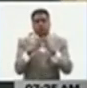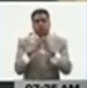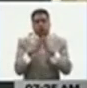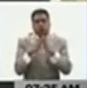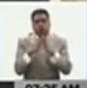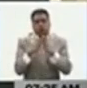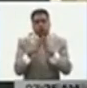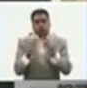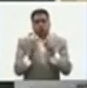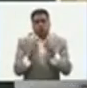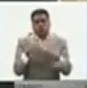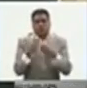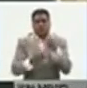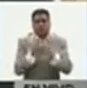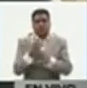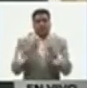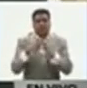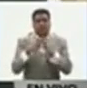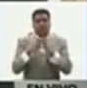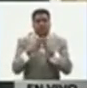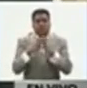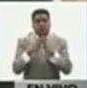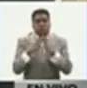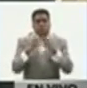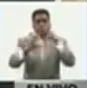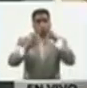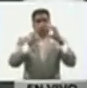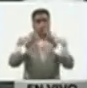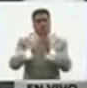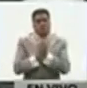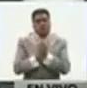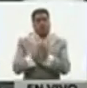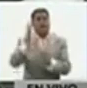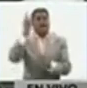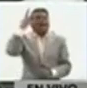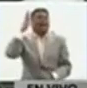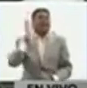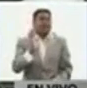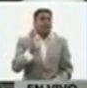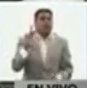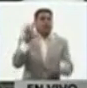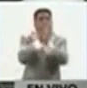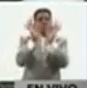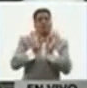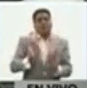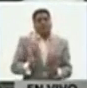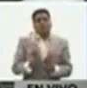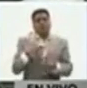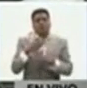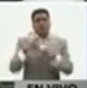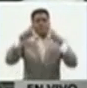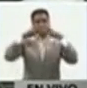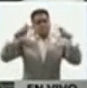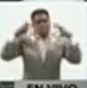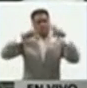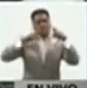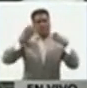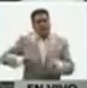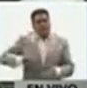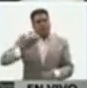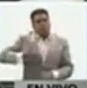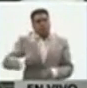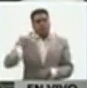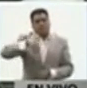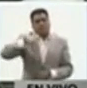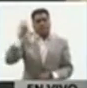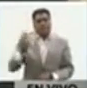eso se inserta, por supuesto, en estructuras de comunicación transnacionales. Creo que es un fenómeno a investigar, creo que es un fenómeno muy, muy interesante, muy importante. Aquí en Venezuela,